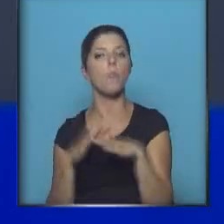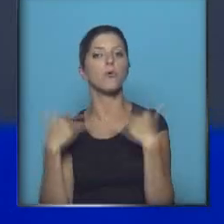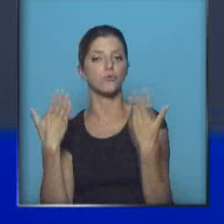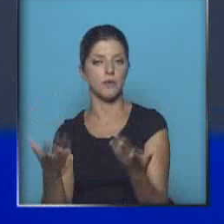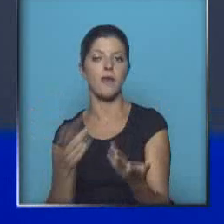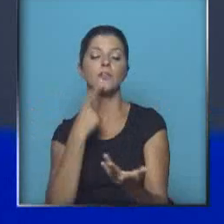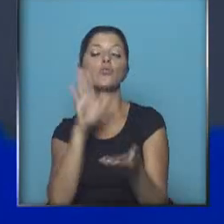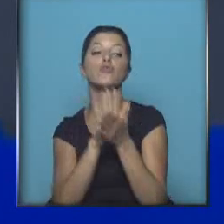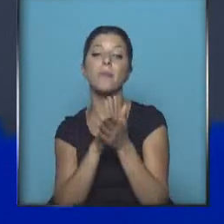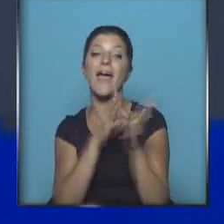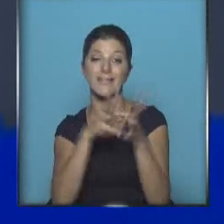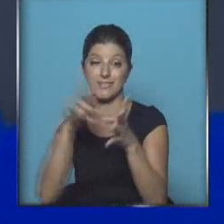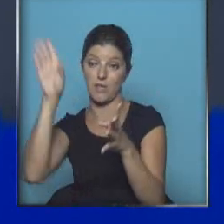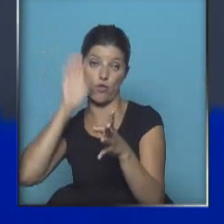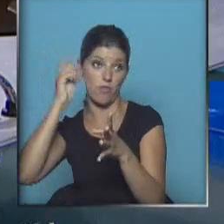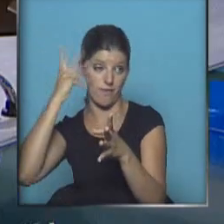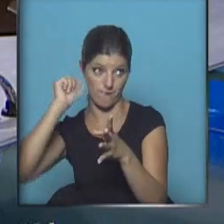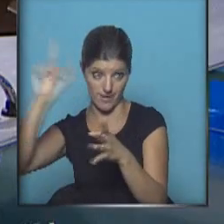al atentado en Francia,